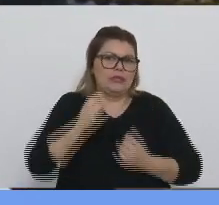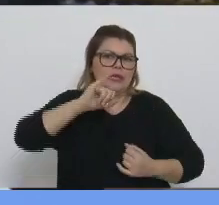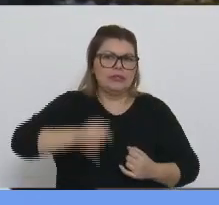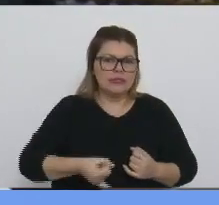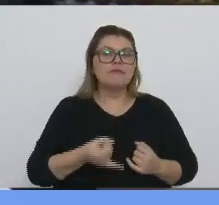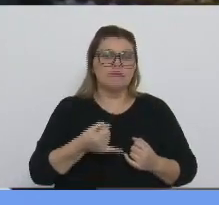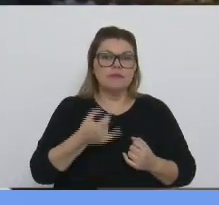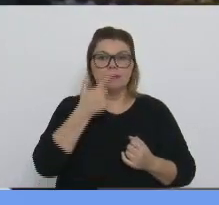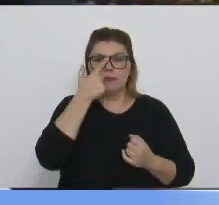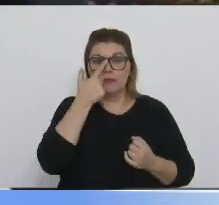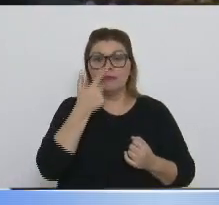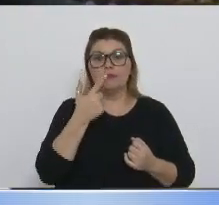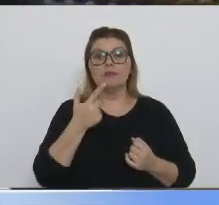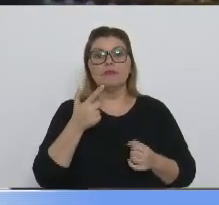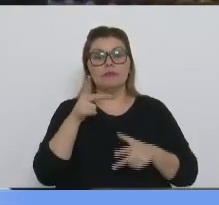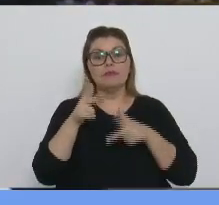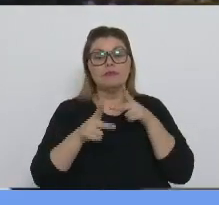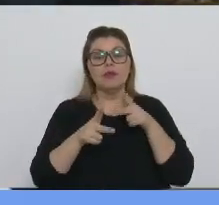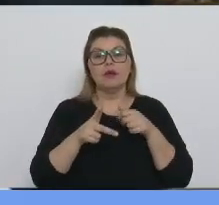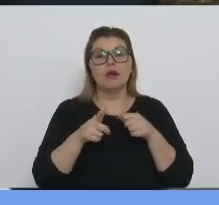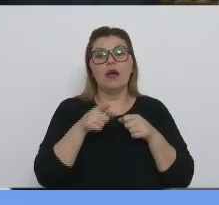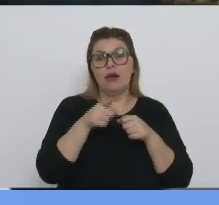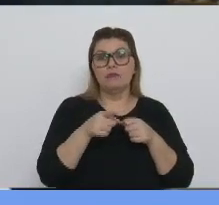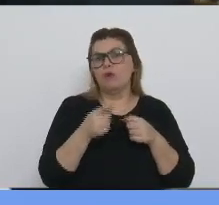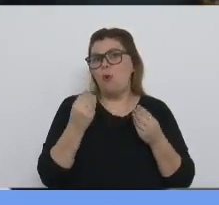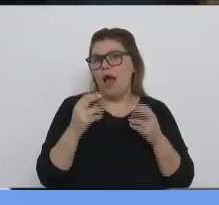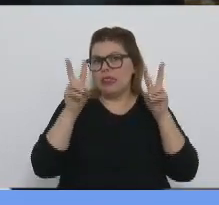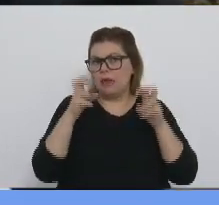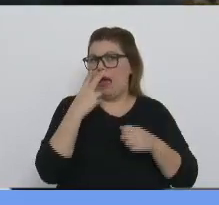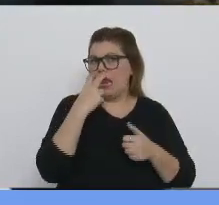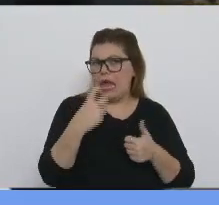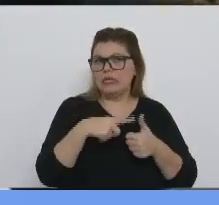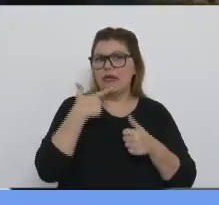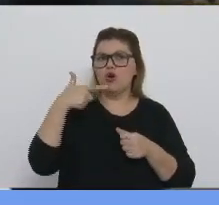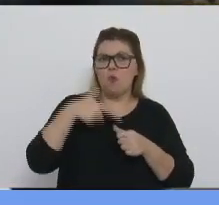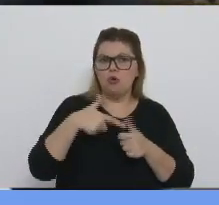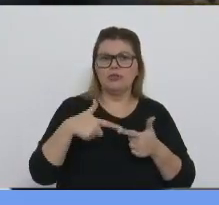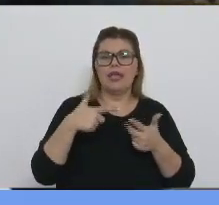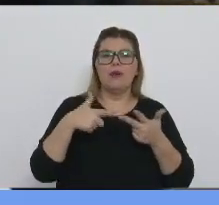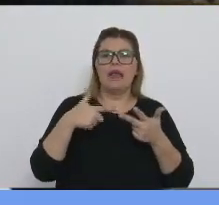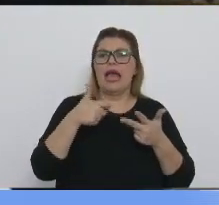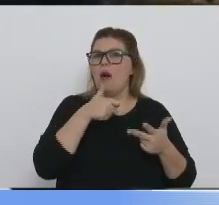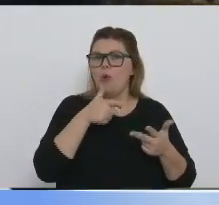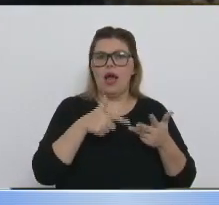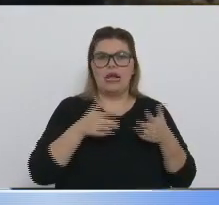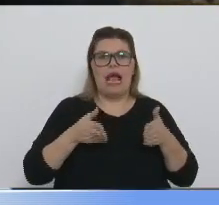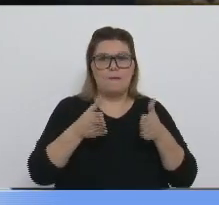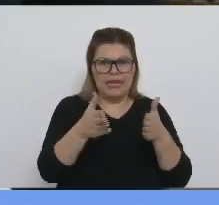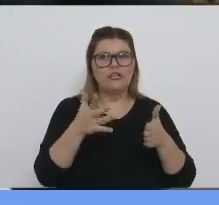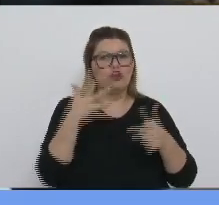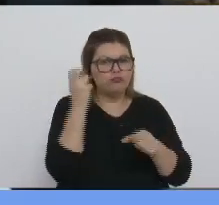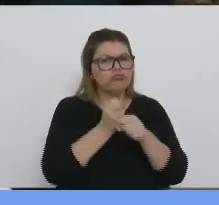estamos hablando en muchos casos de combustible de agua de caminos hay mucho por hacer